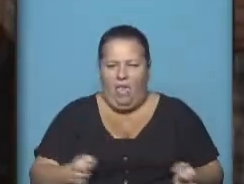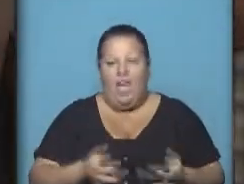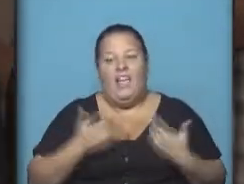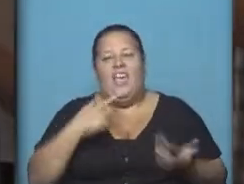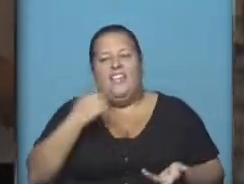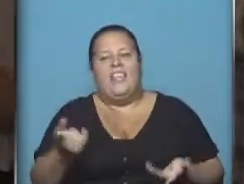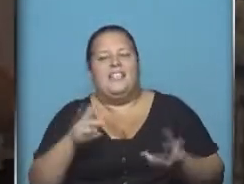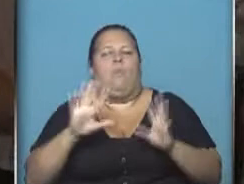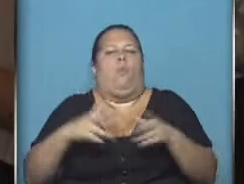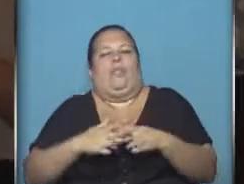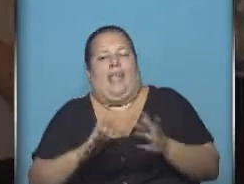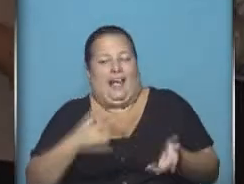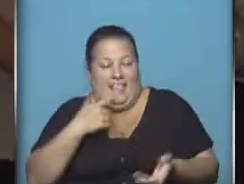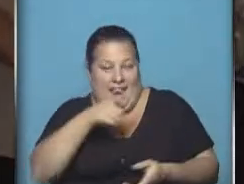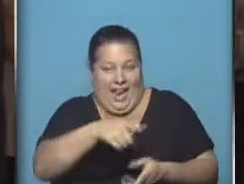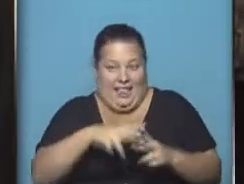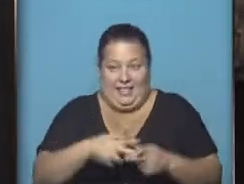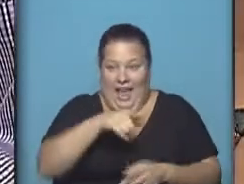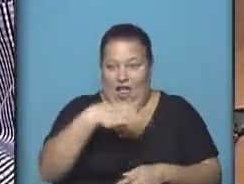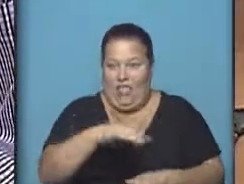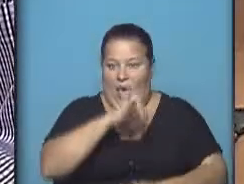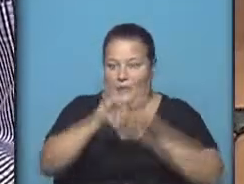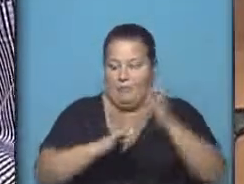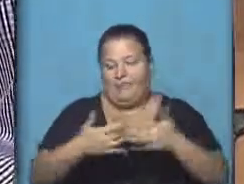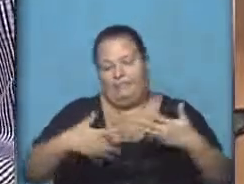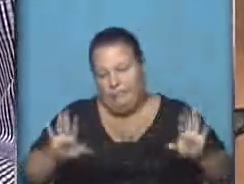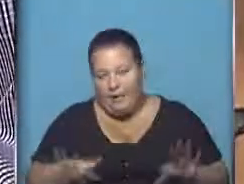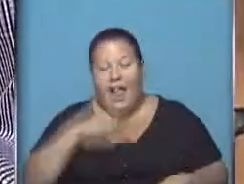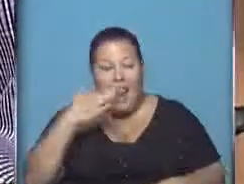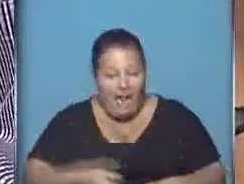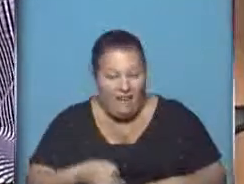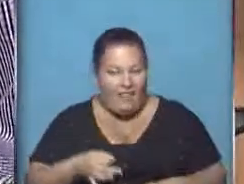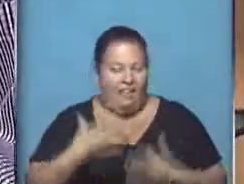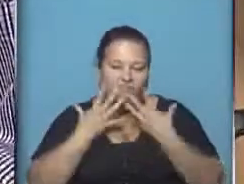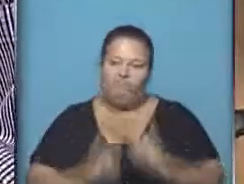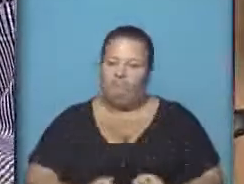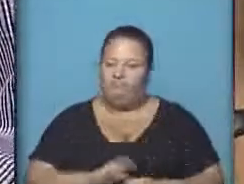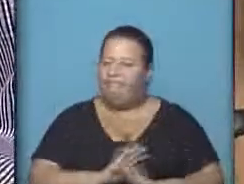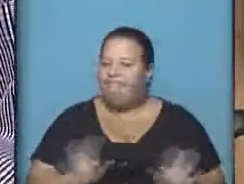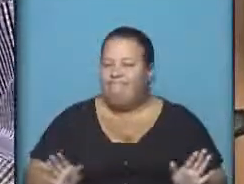diciendo que eran muy técnicas. Se supone que él es el técnico en estos temas. En fin, la verdad, una decepción.